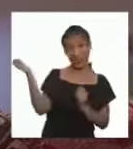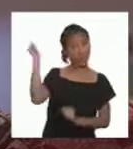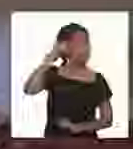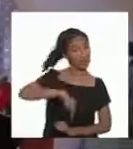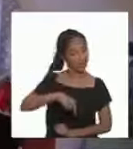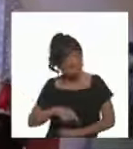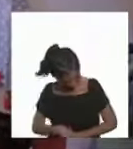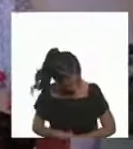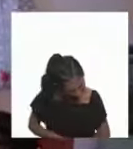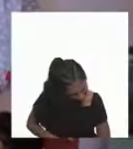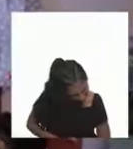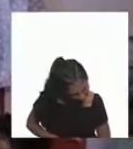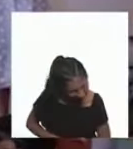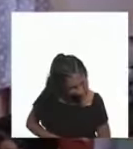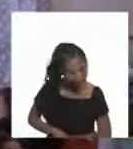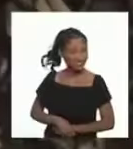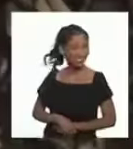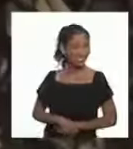Martina! ¡Ya!